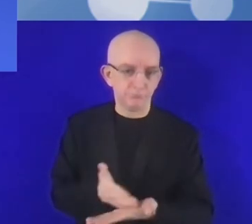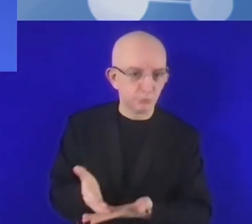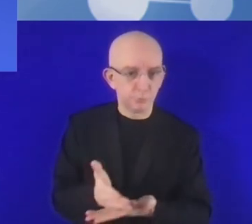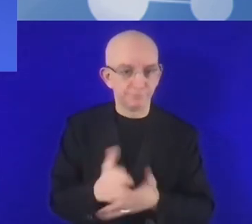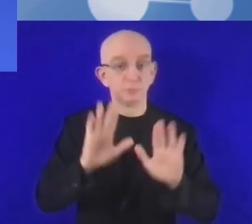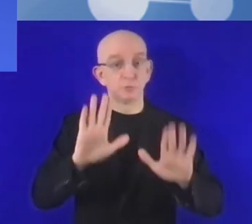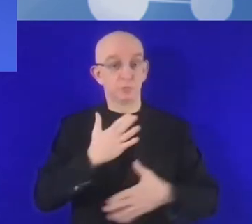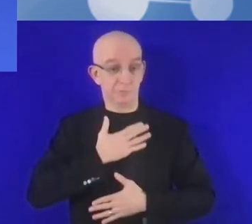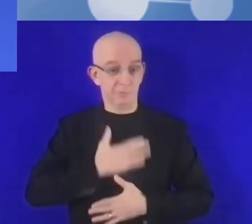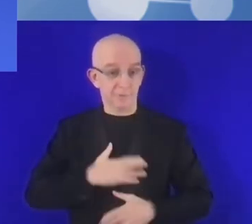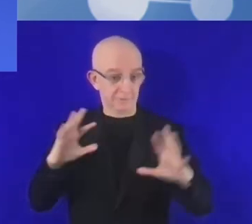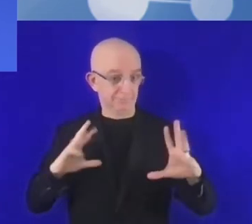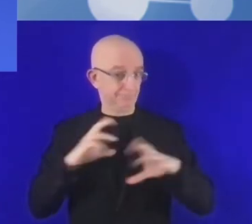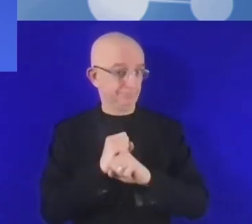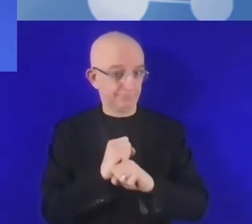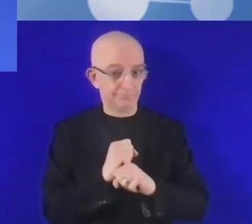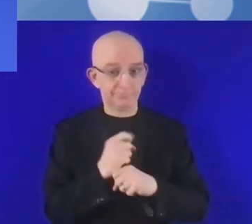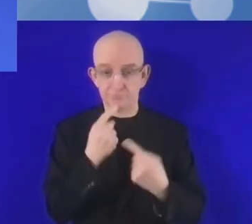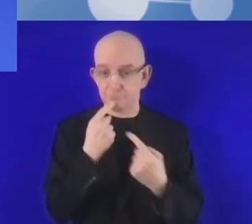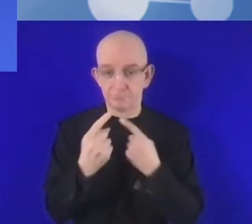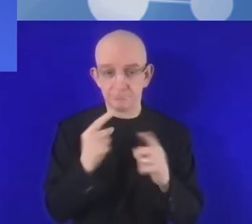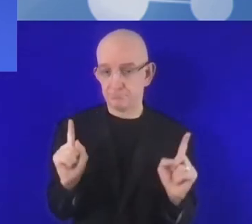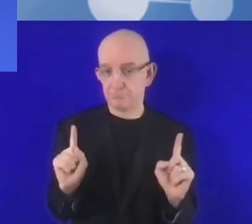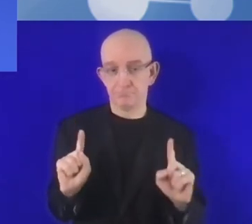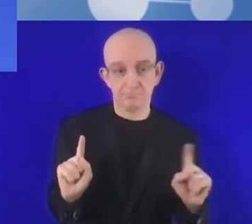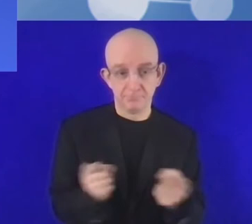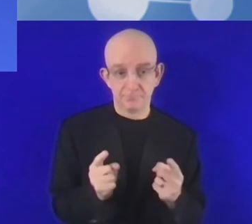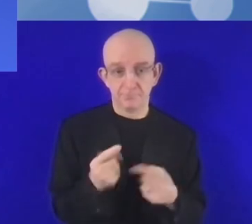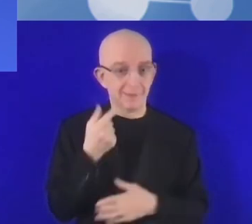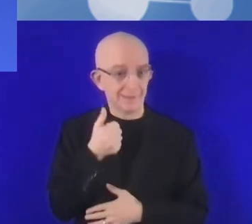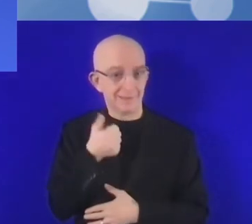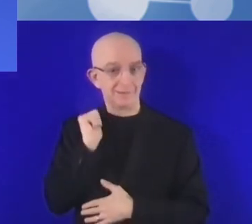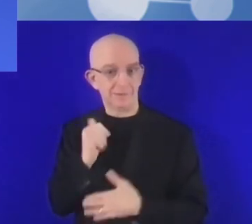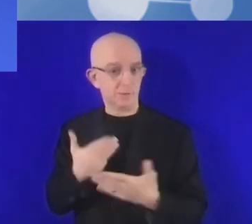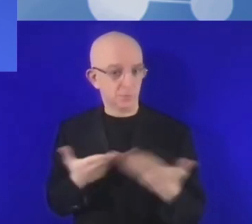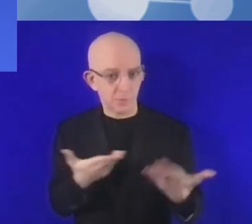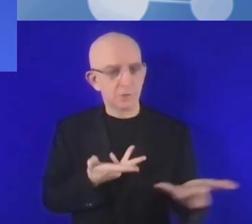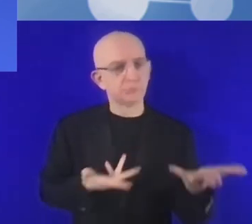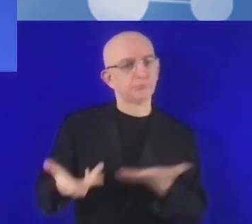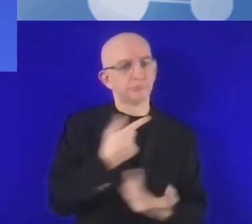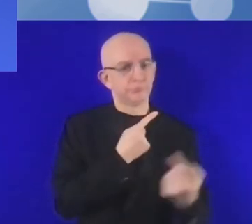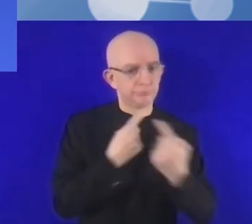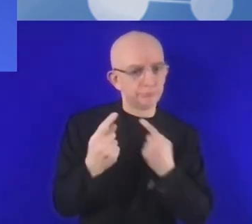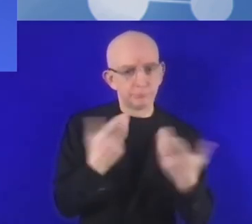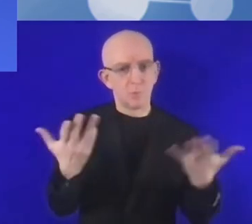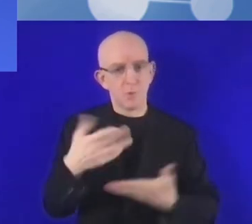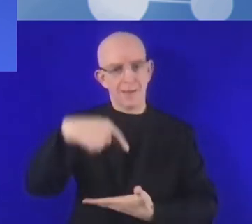la infraestructura, es decir, el acceso a la red, a la infraestructura moderna, las redes 5G,